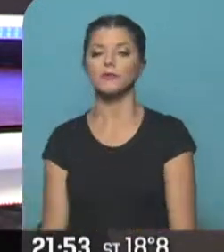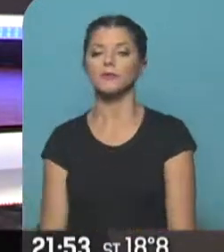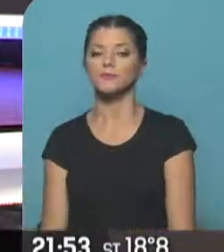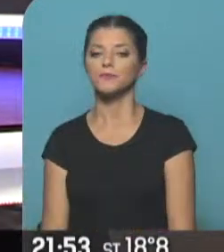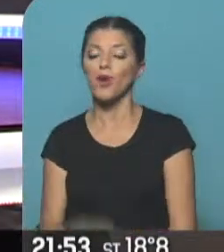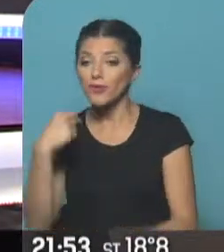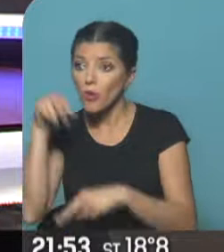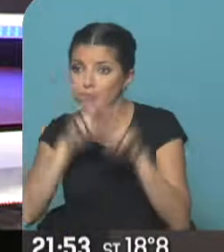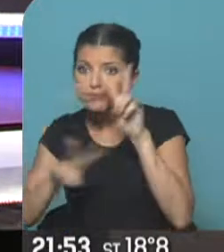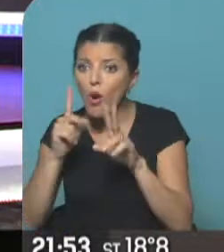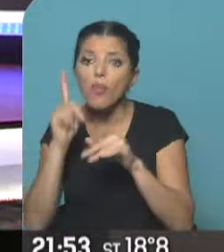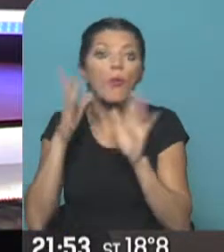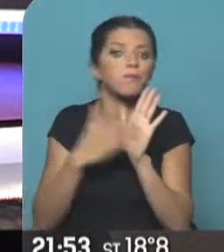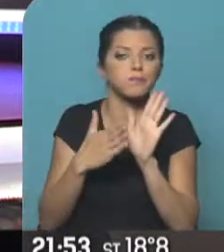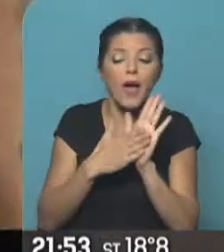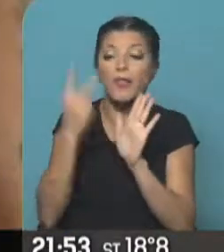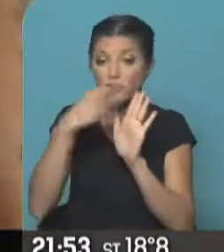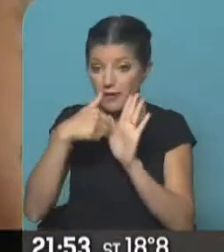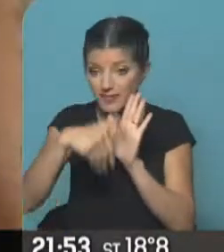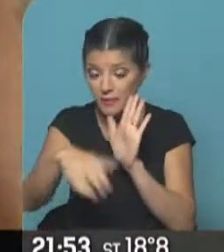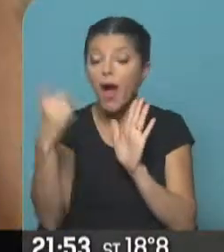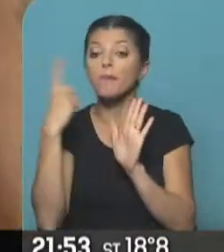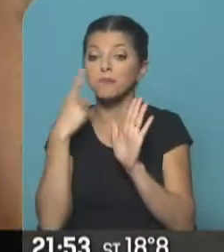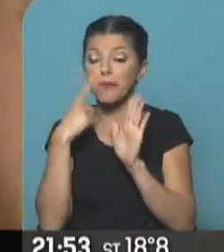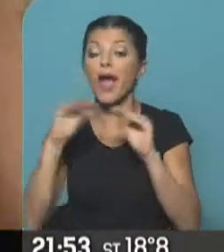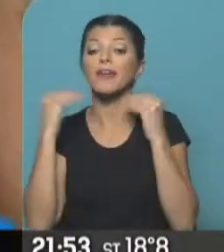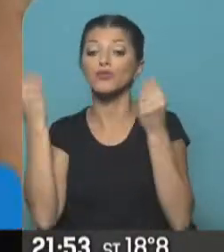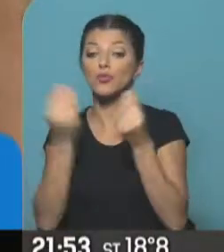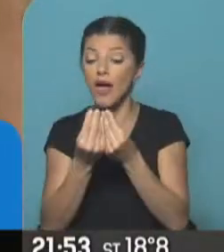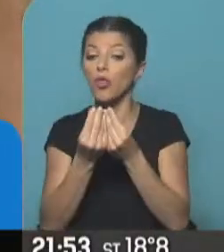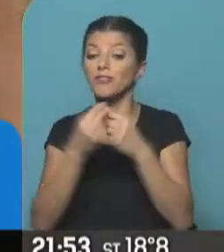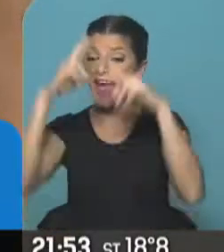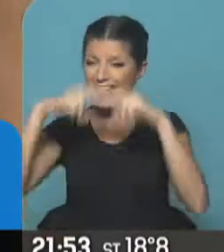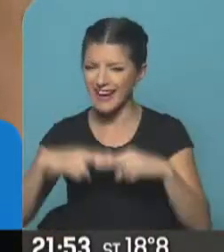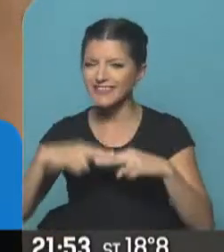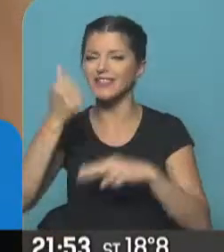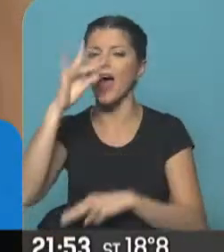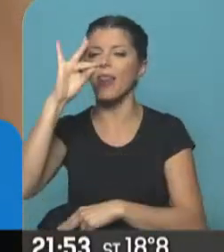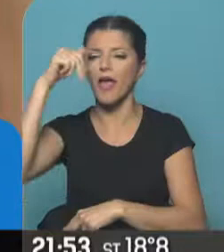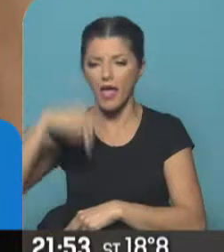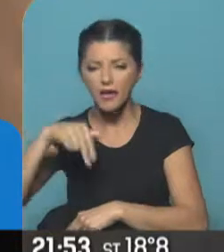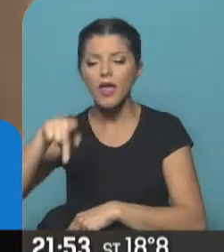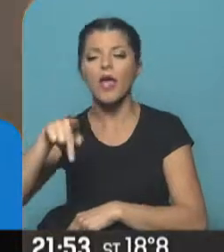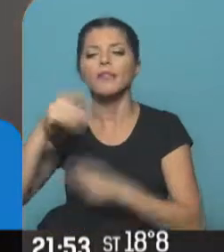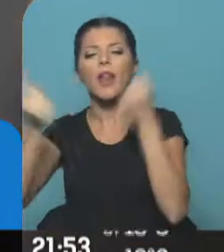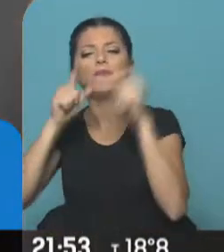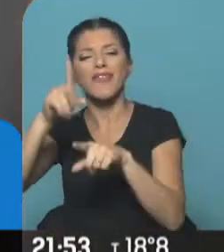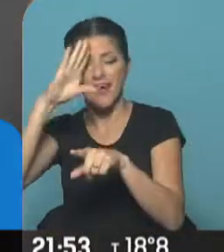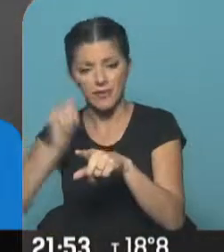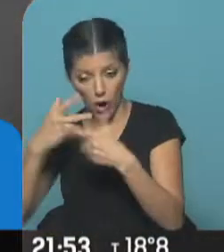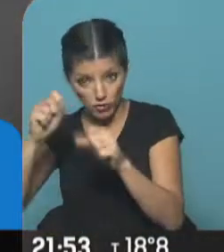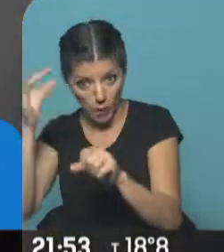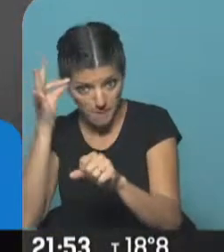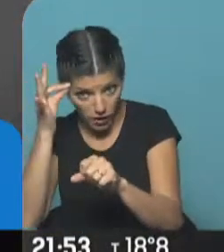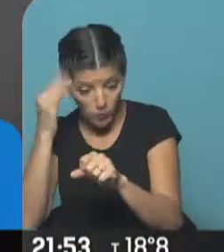siguen buscando algunas pistas. Por ejemplo, en 2 semanas se van a conocer los resultados del ADN que han realizado sobre los cabellos que encontraron en la camioneta de gendarmería. Y hay